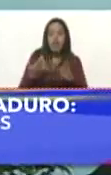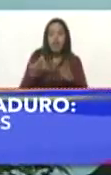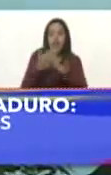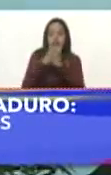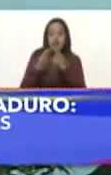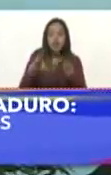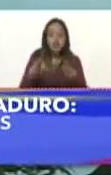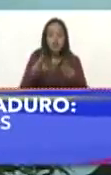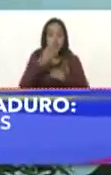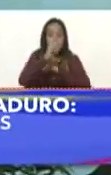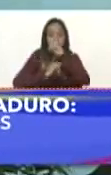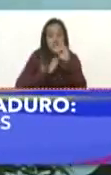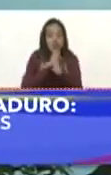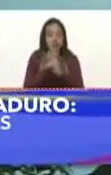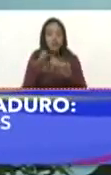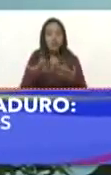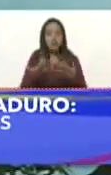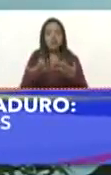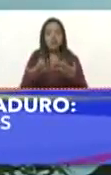agresiones internacionales.